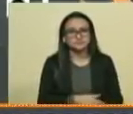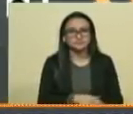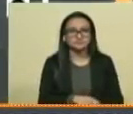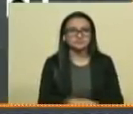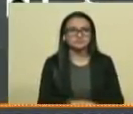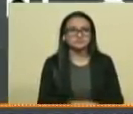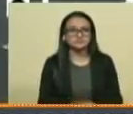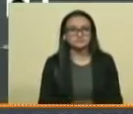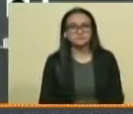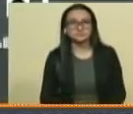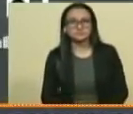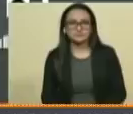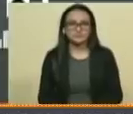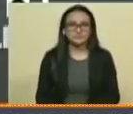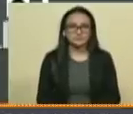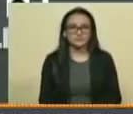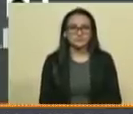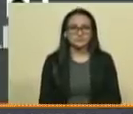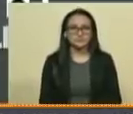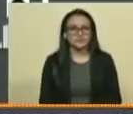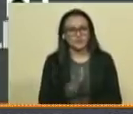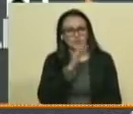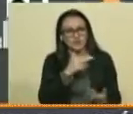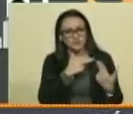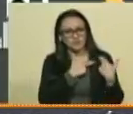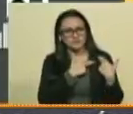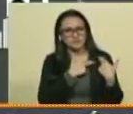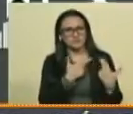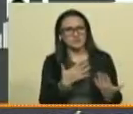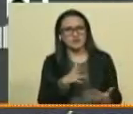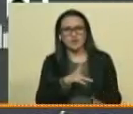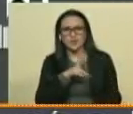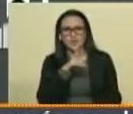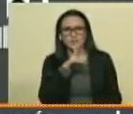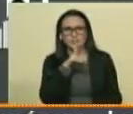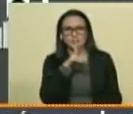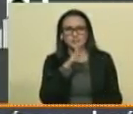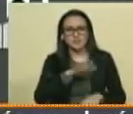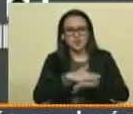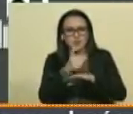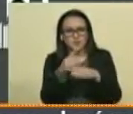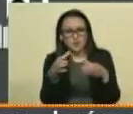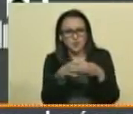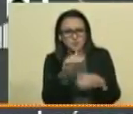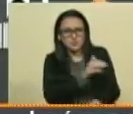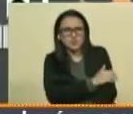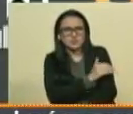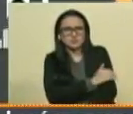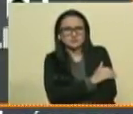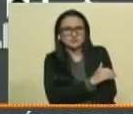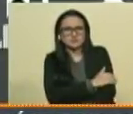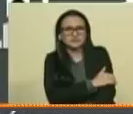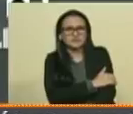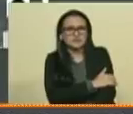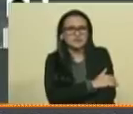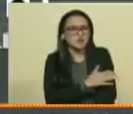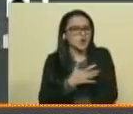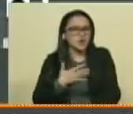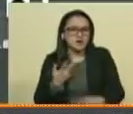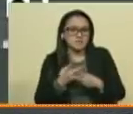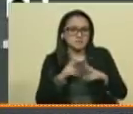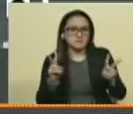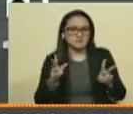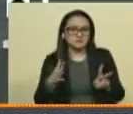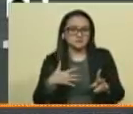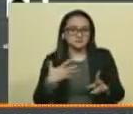un acto totalmente irresponsable de la derecha fascista y terrorista, que no quieren paz, sino